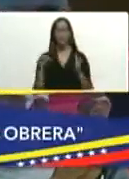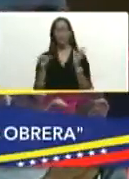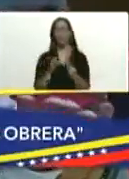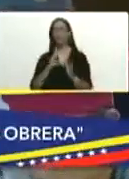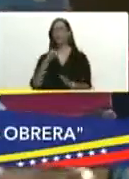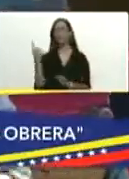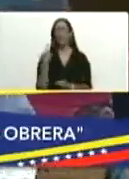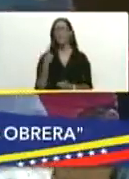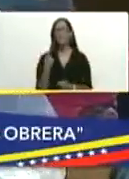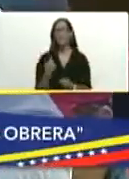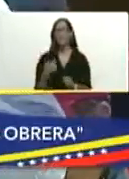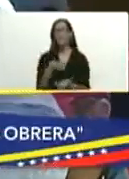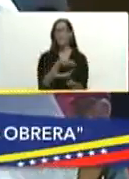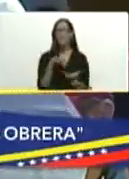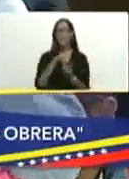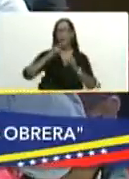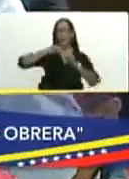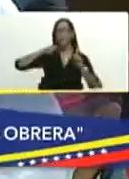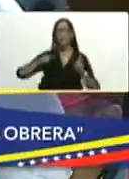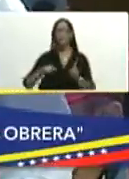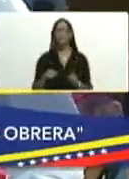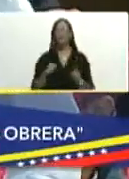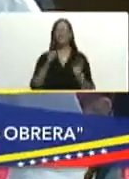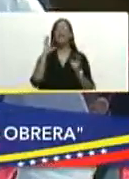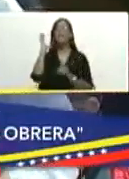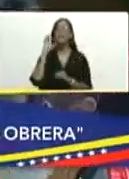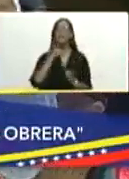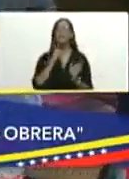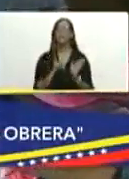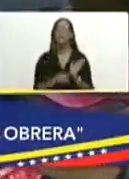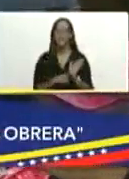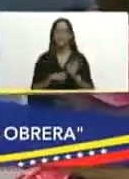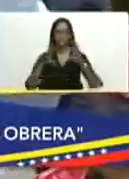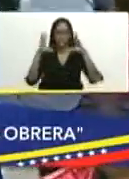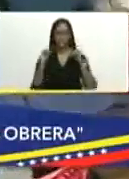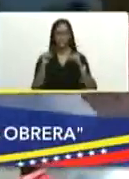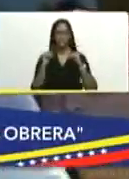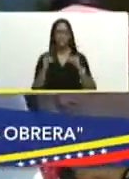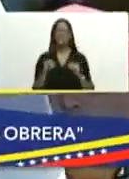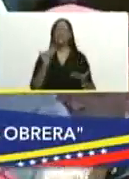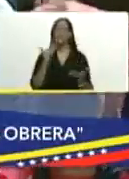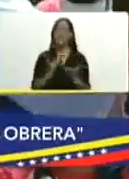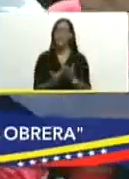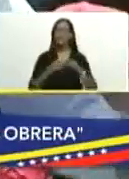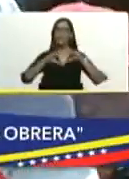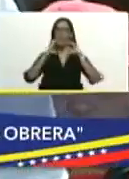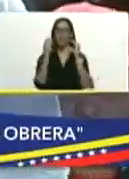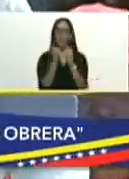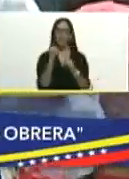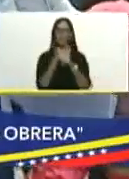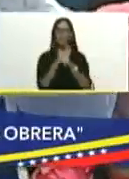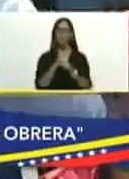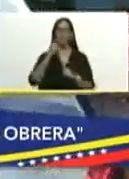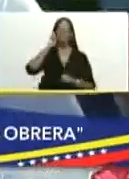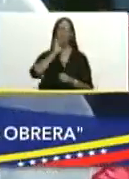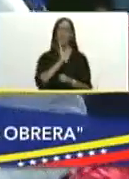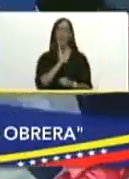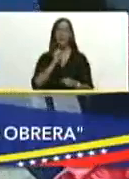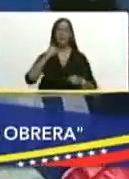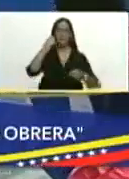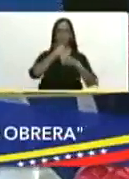solamente se vio afectado corpore sino el país completo y gracias a la clase Obrera de guayana a los